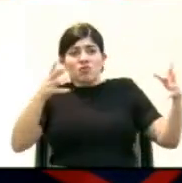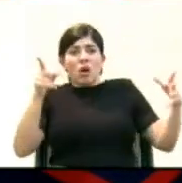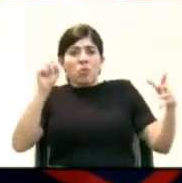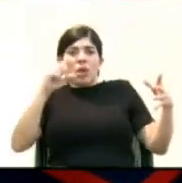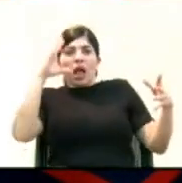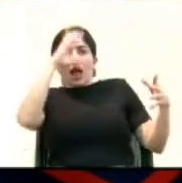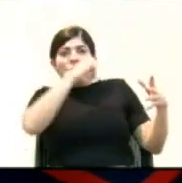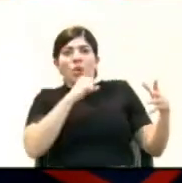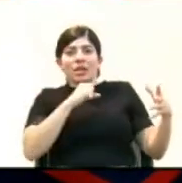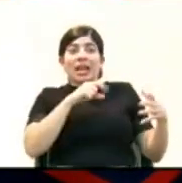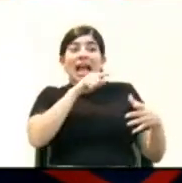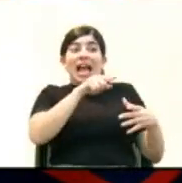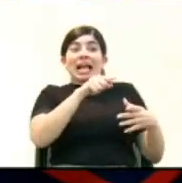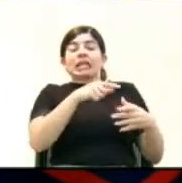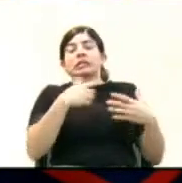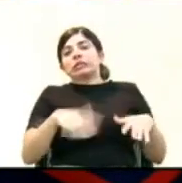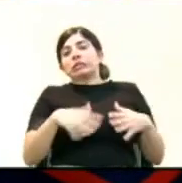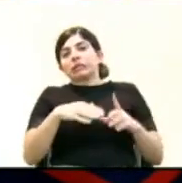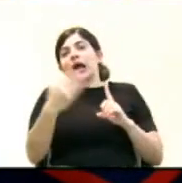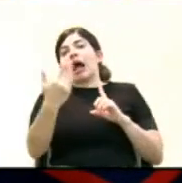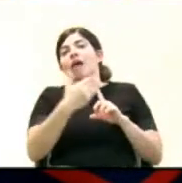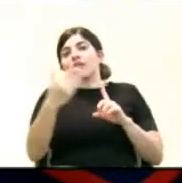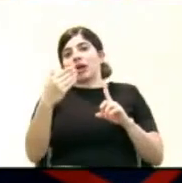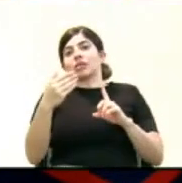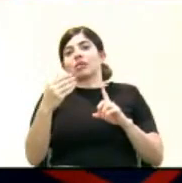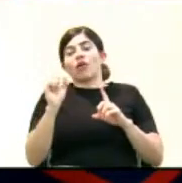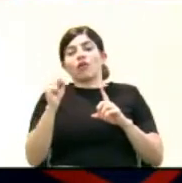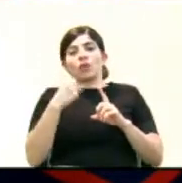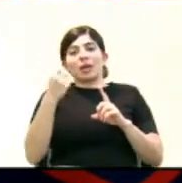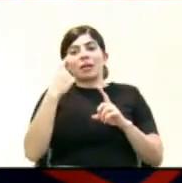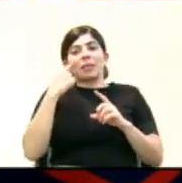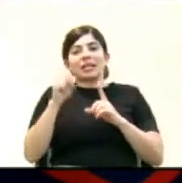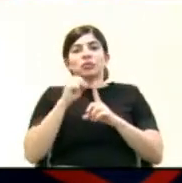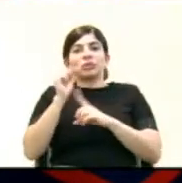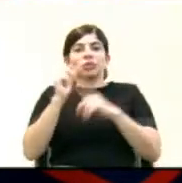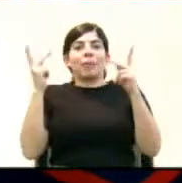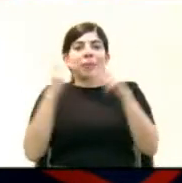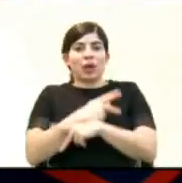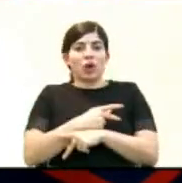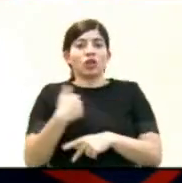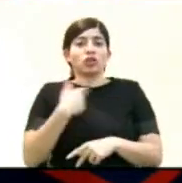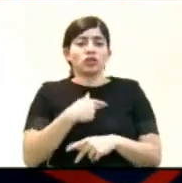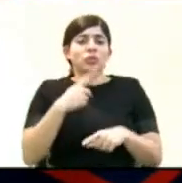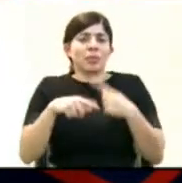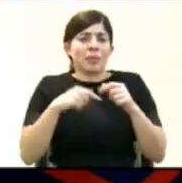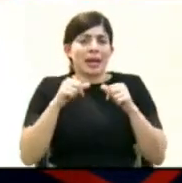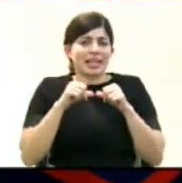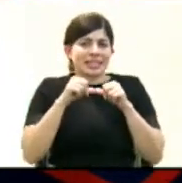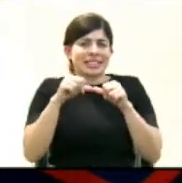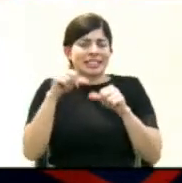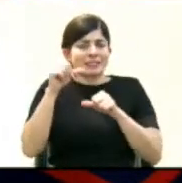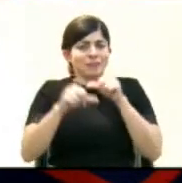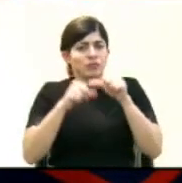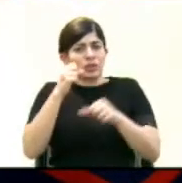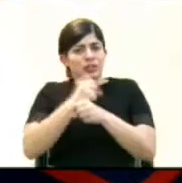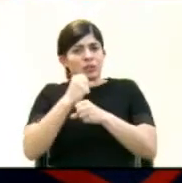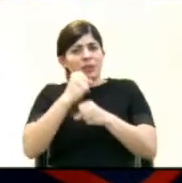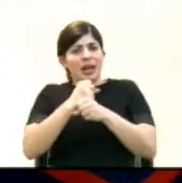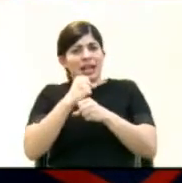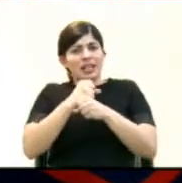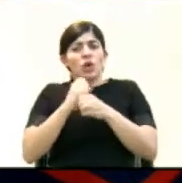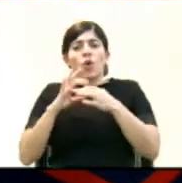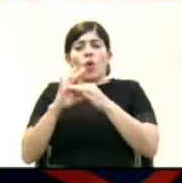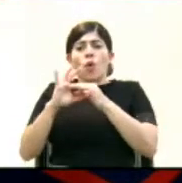negativa a que la situación del país pues vaya empeorando. Nosotros vamos a mantener el esfuerzo operativo,